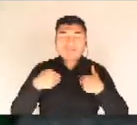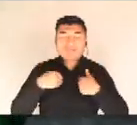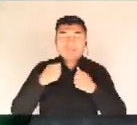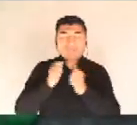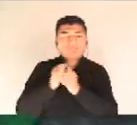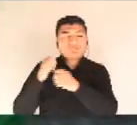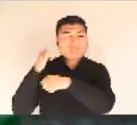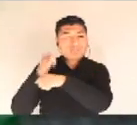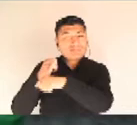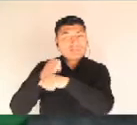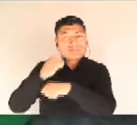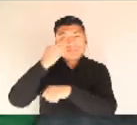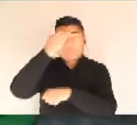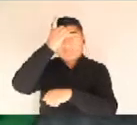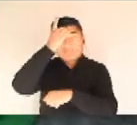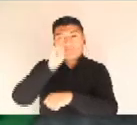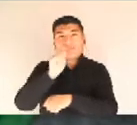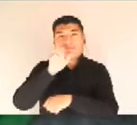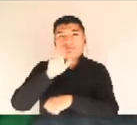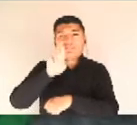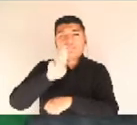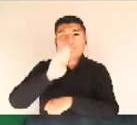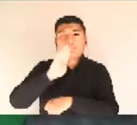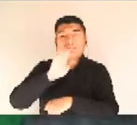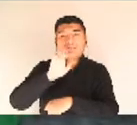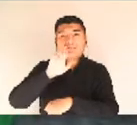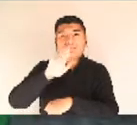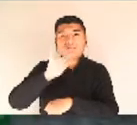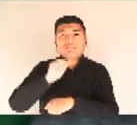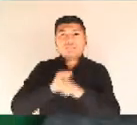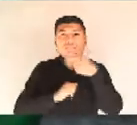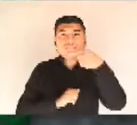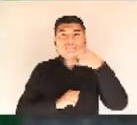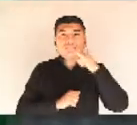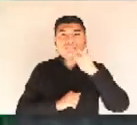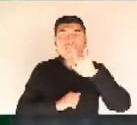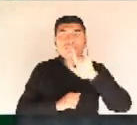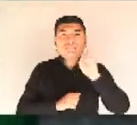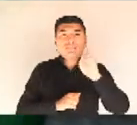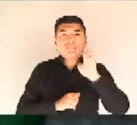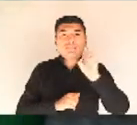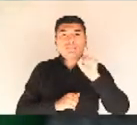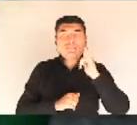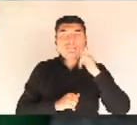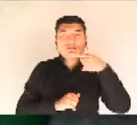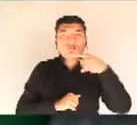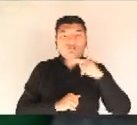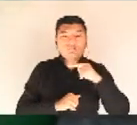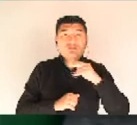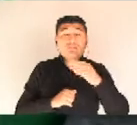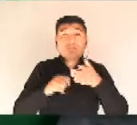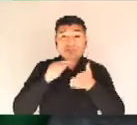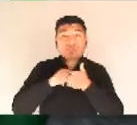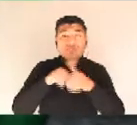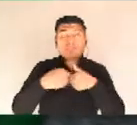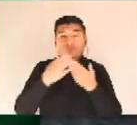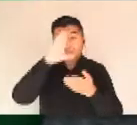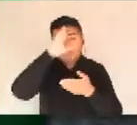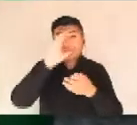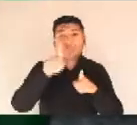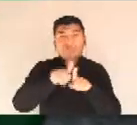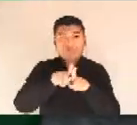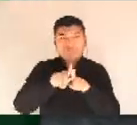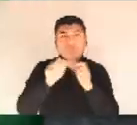diócesis de tréveris y hildesheim y así como hay hermandad con ellos son los hermanos